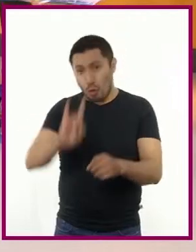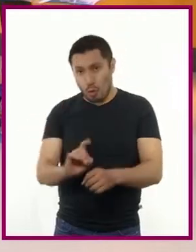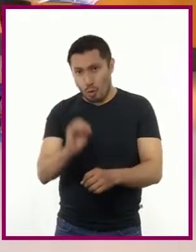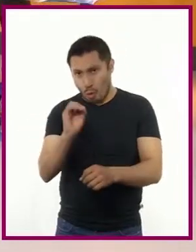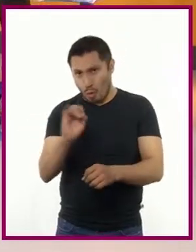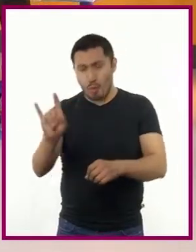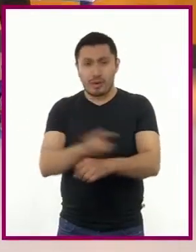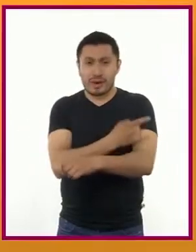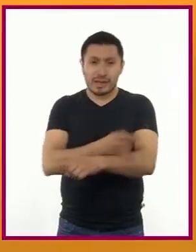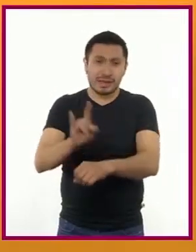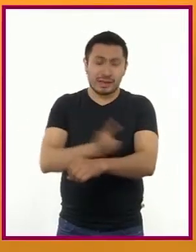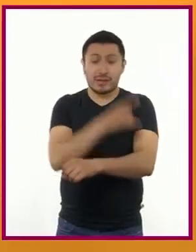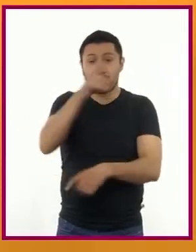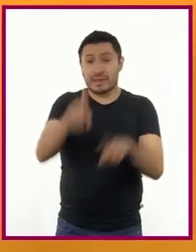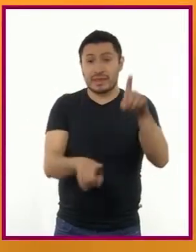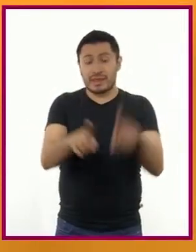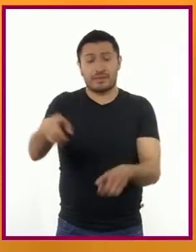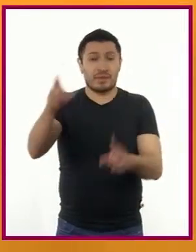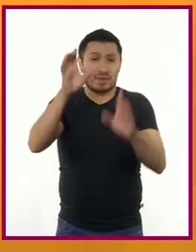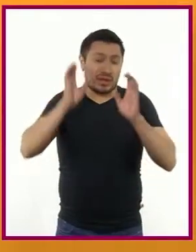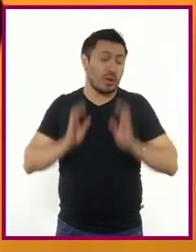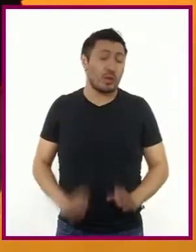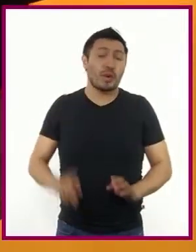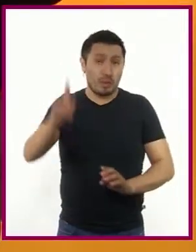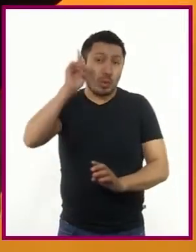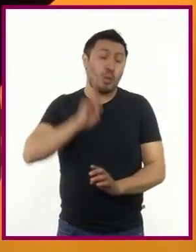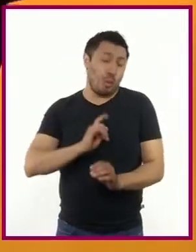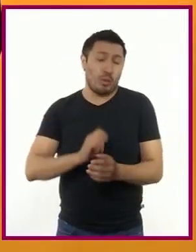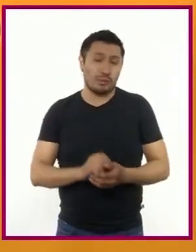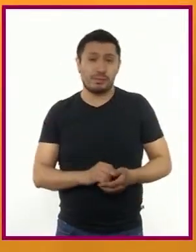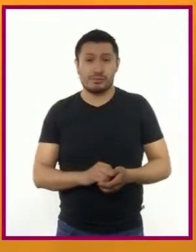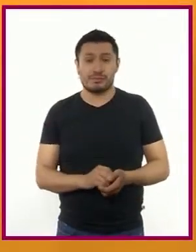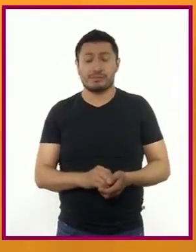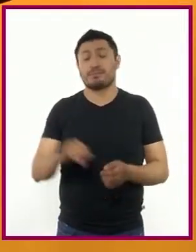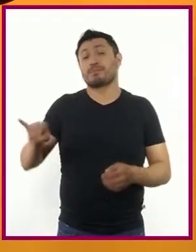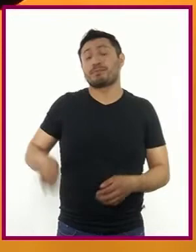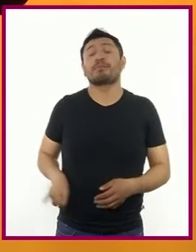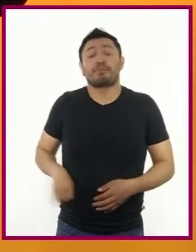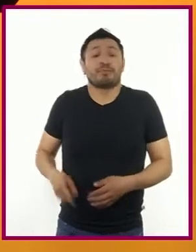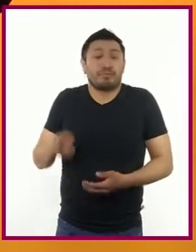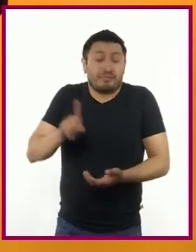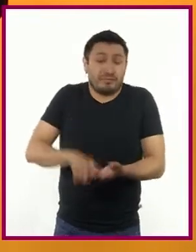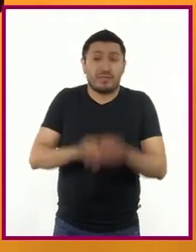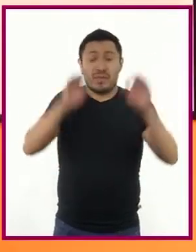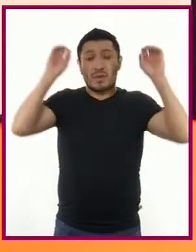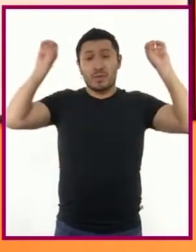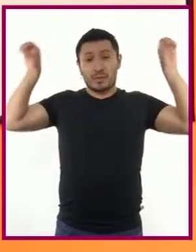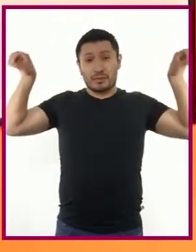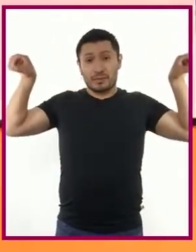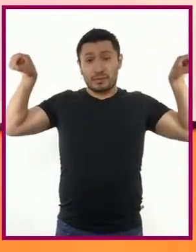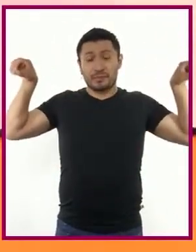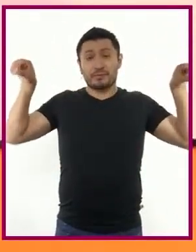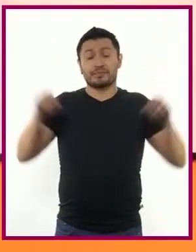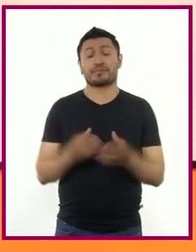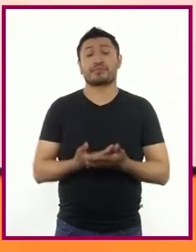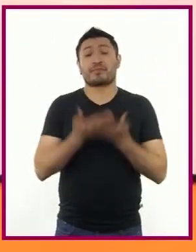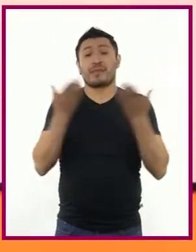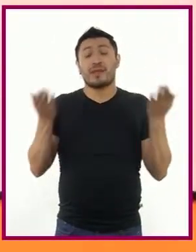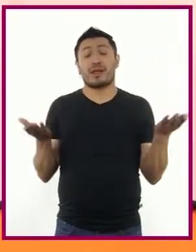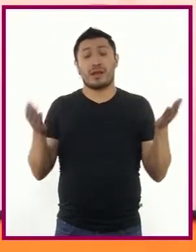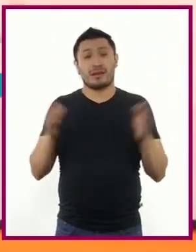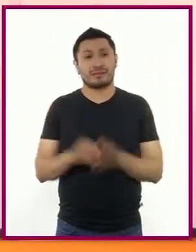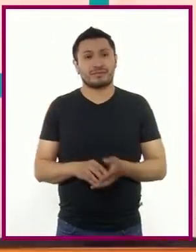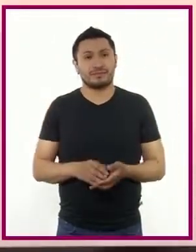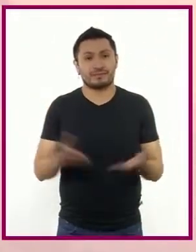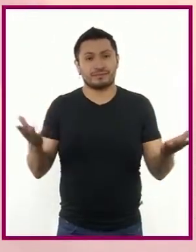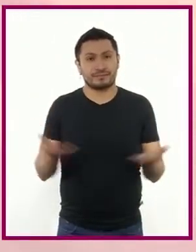cada mujer. Muy interesante lo que ocurre en los ovarios. Ahora le propongo que continuemos